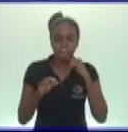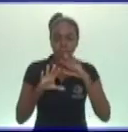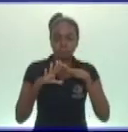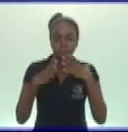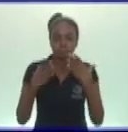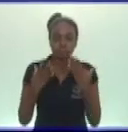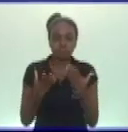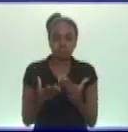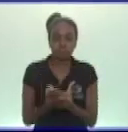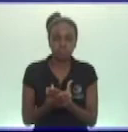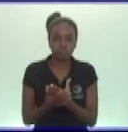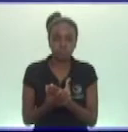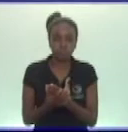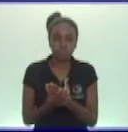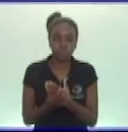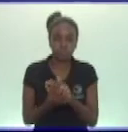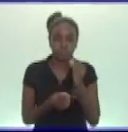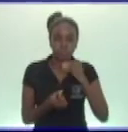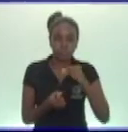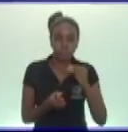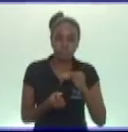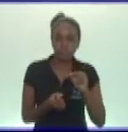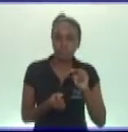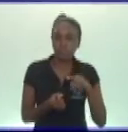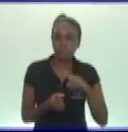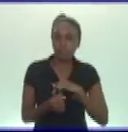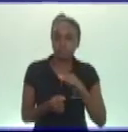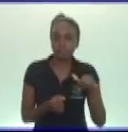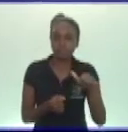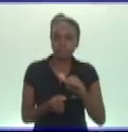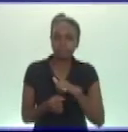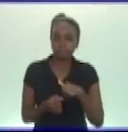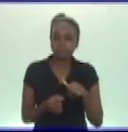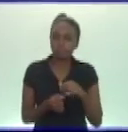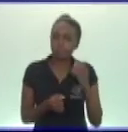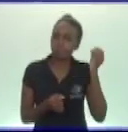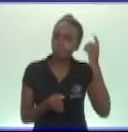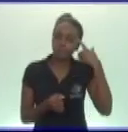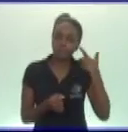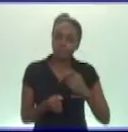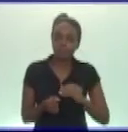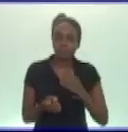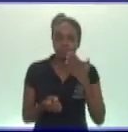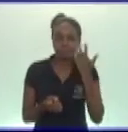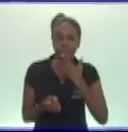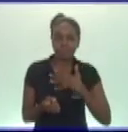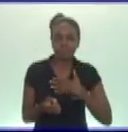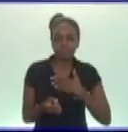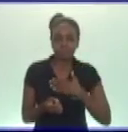lo hace entrar en un proceso de deshumanización. Hay otros personajes, ya no